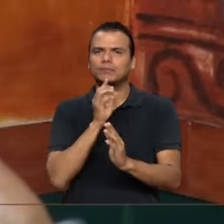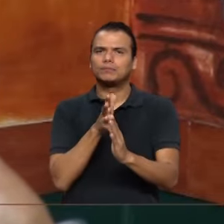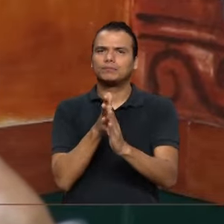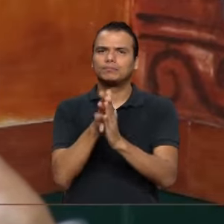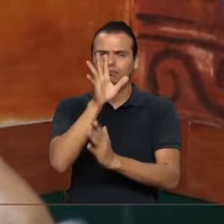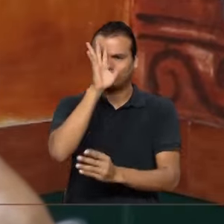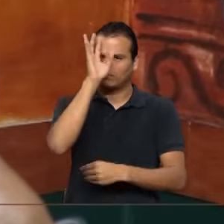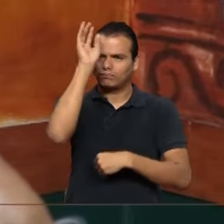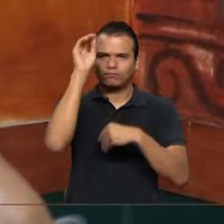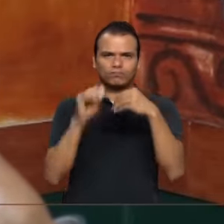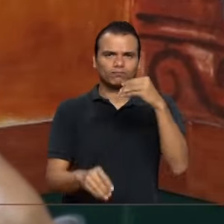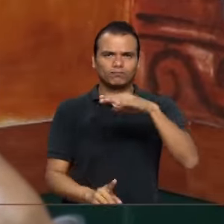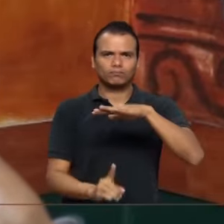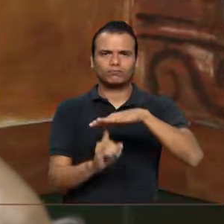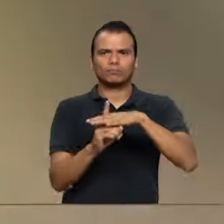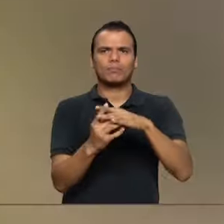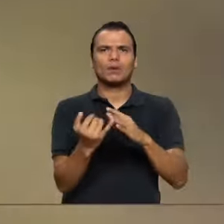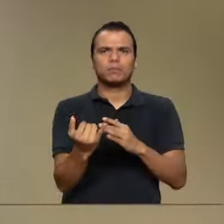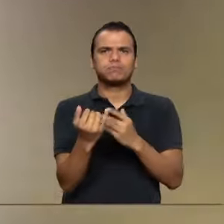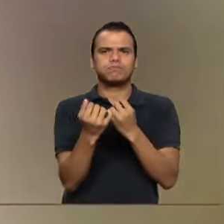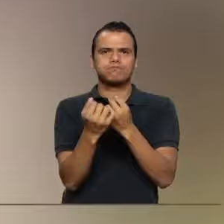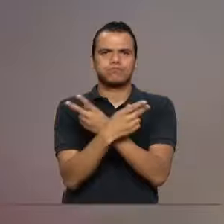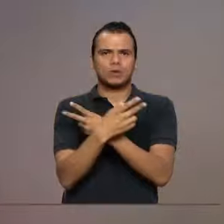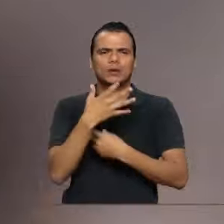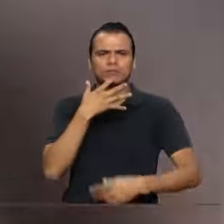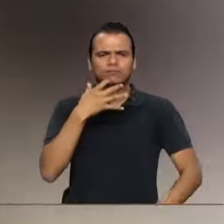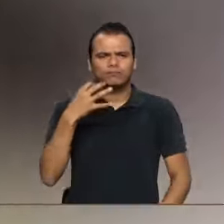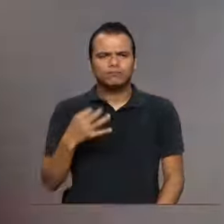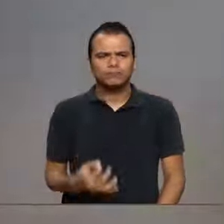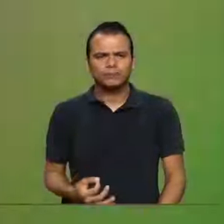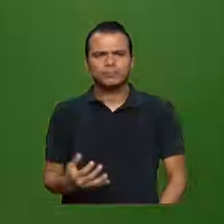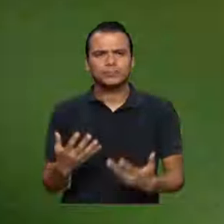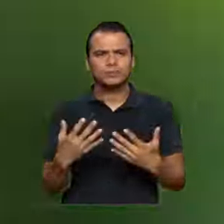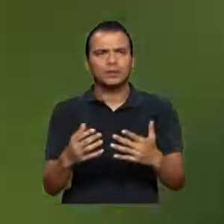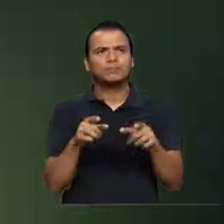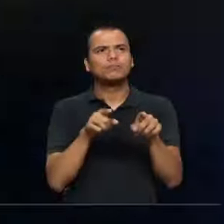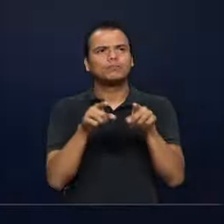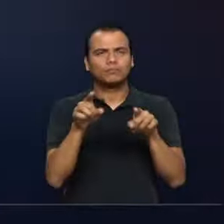situaciones de violencia que siguen presentando en los territorios indígenas. En centros